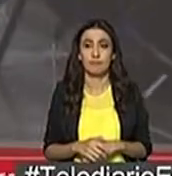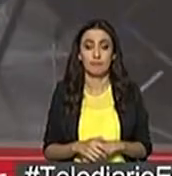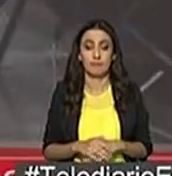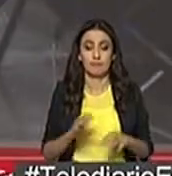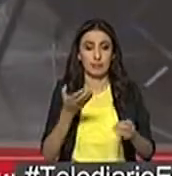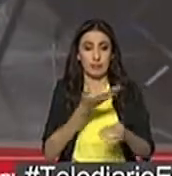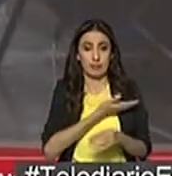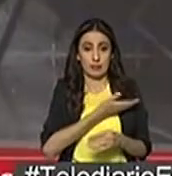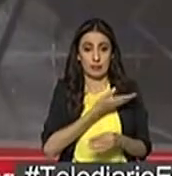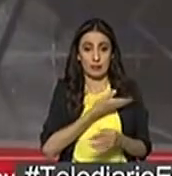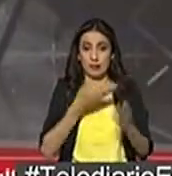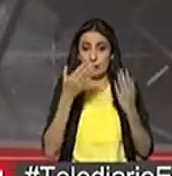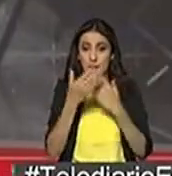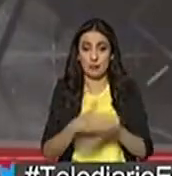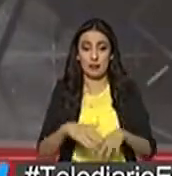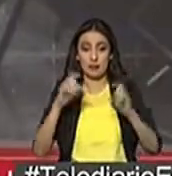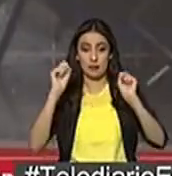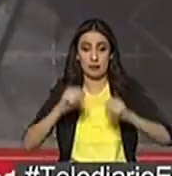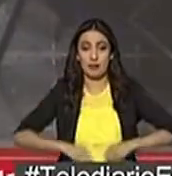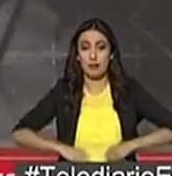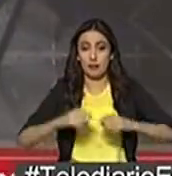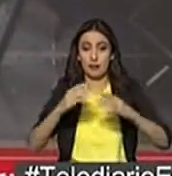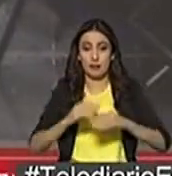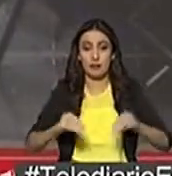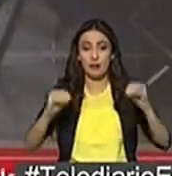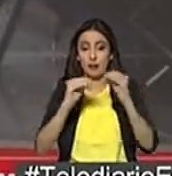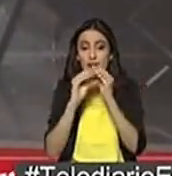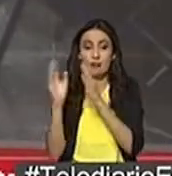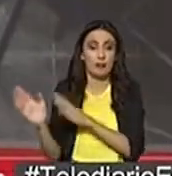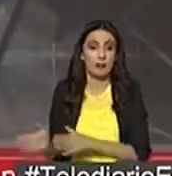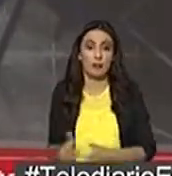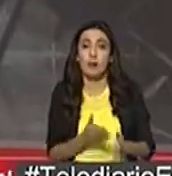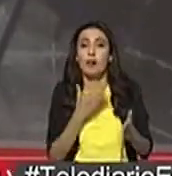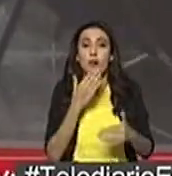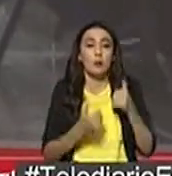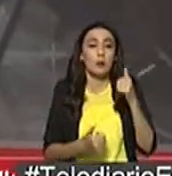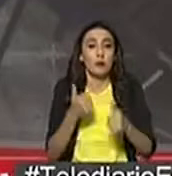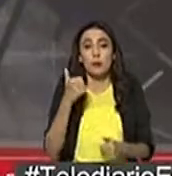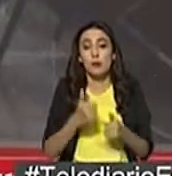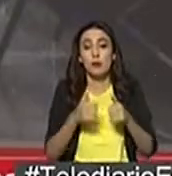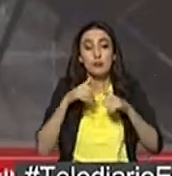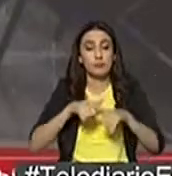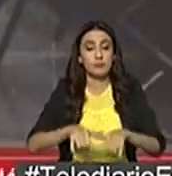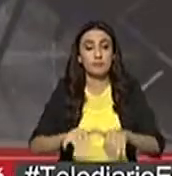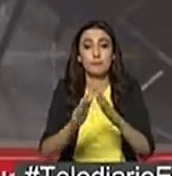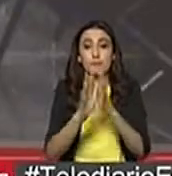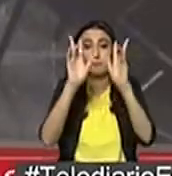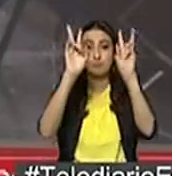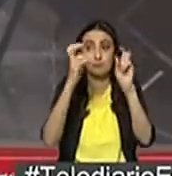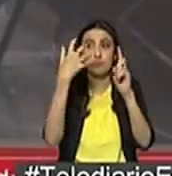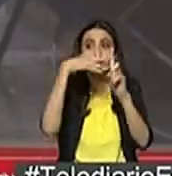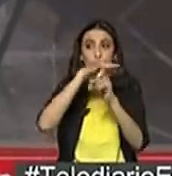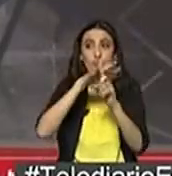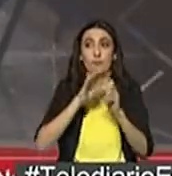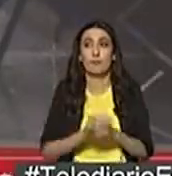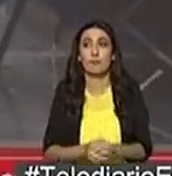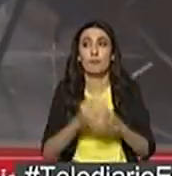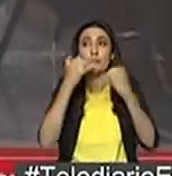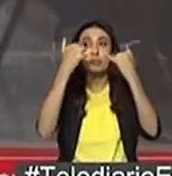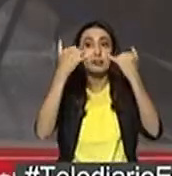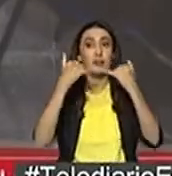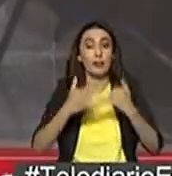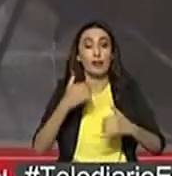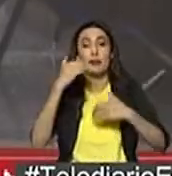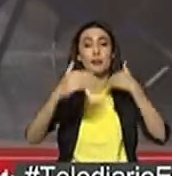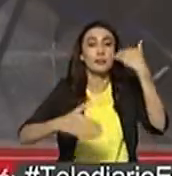Brigadistas de las Manuelas y técnicos del Ministerio de Educación se capacitaron en temas de inclusión en el sistema educativo. Este aprendizaje